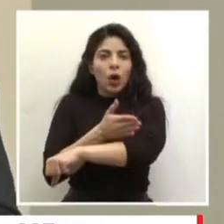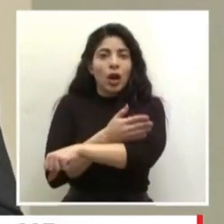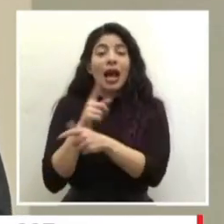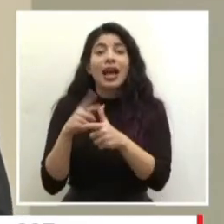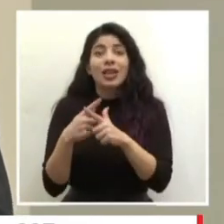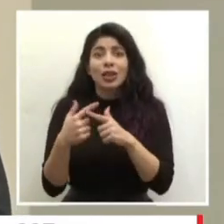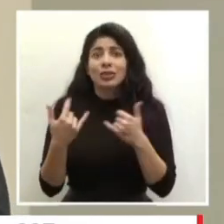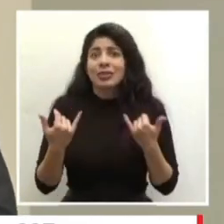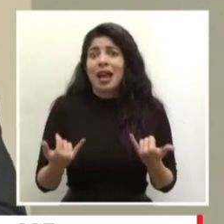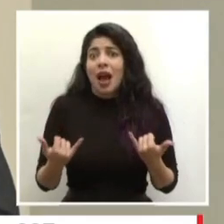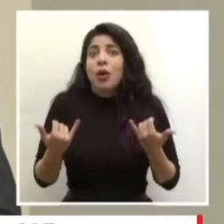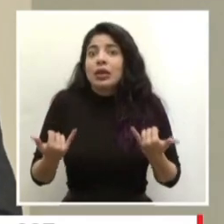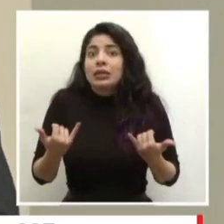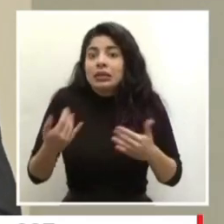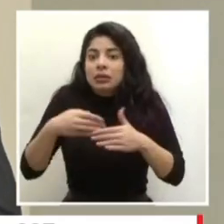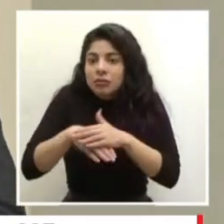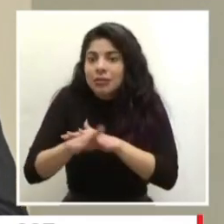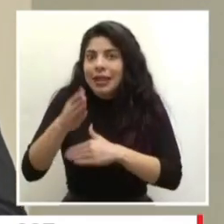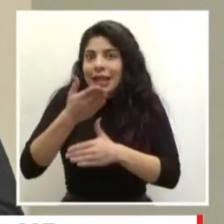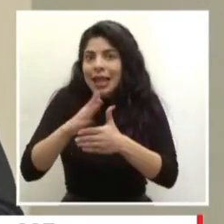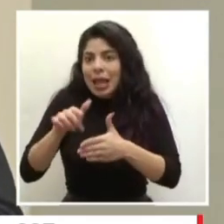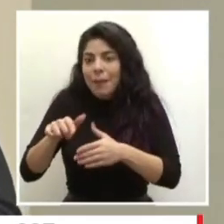ya estamos entrando a esa etapa.